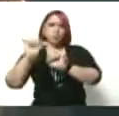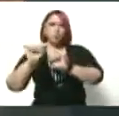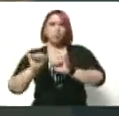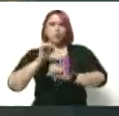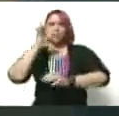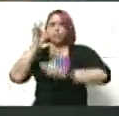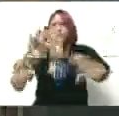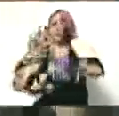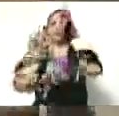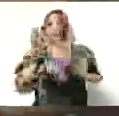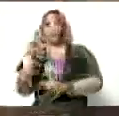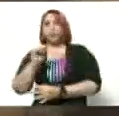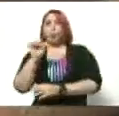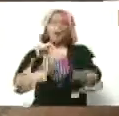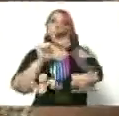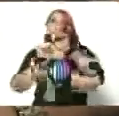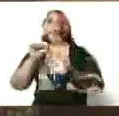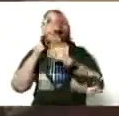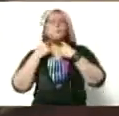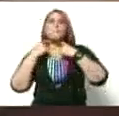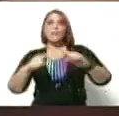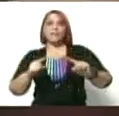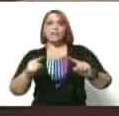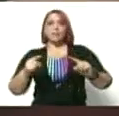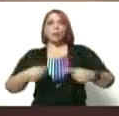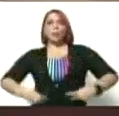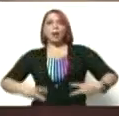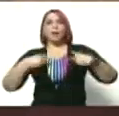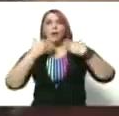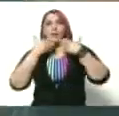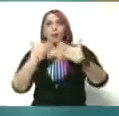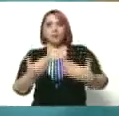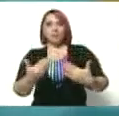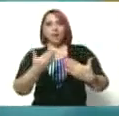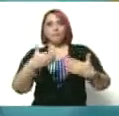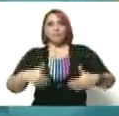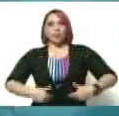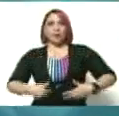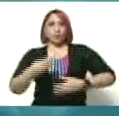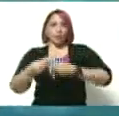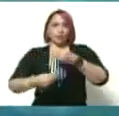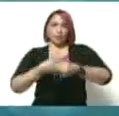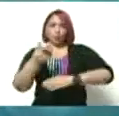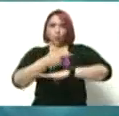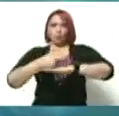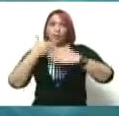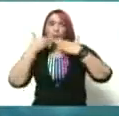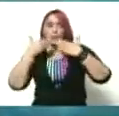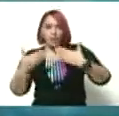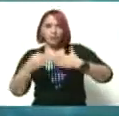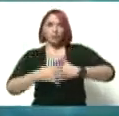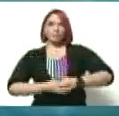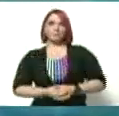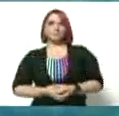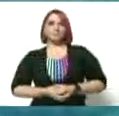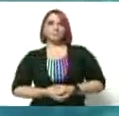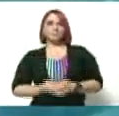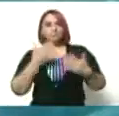para poder evitar mayores pérdidas humanas y eso es gracias al esfuerzo que nuestro gobierno viene realizando muchísimas gracias vicepresidenta